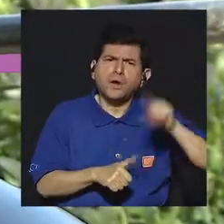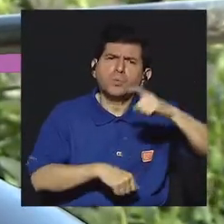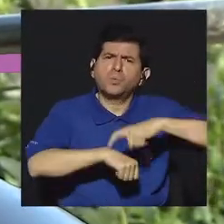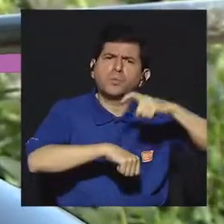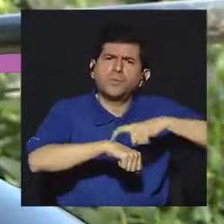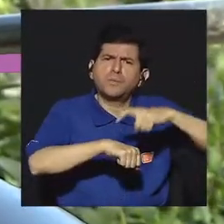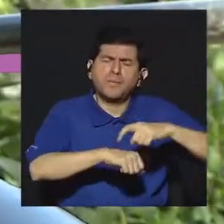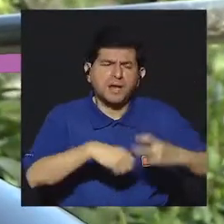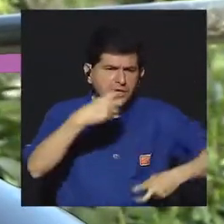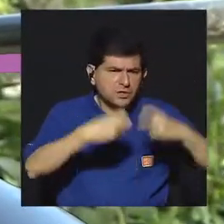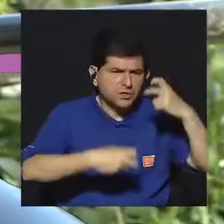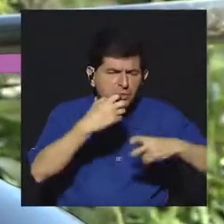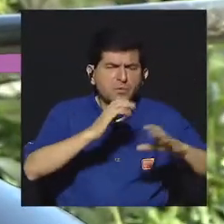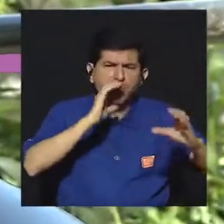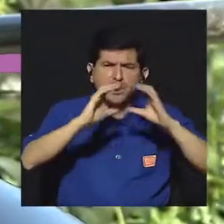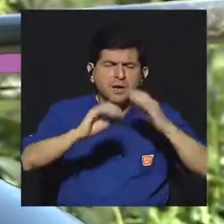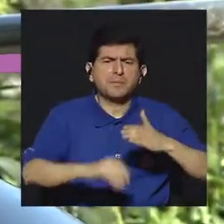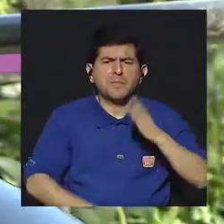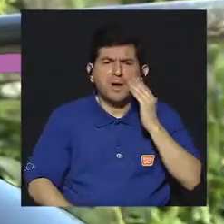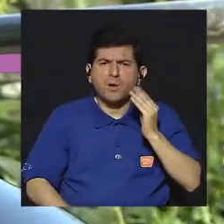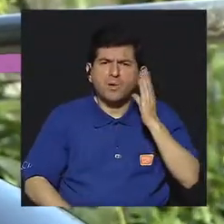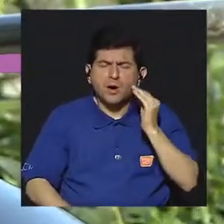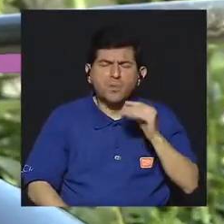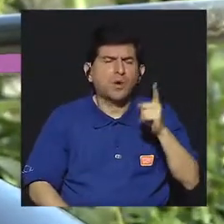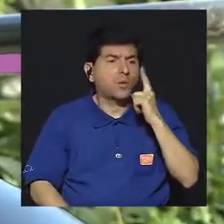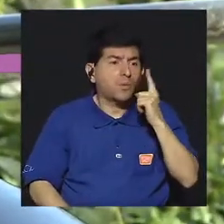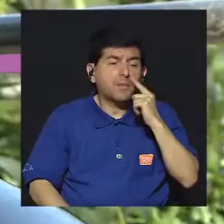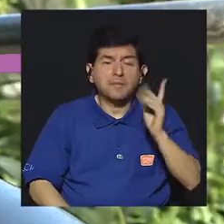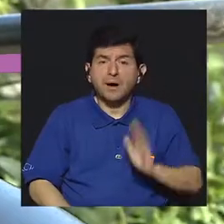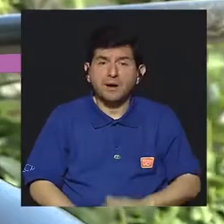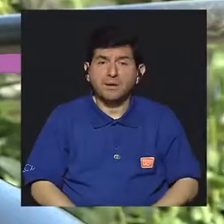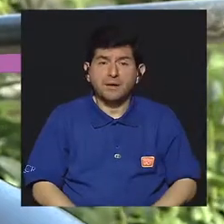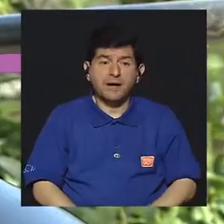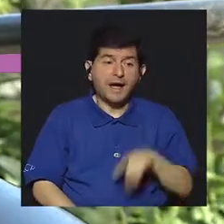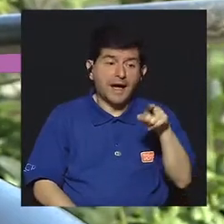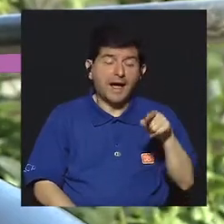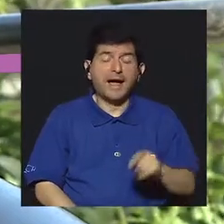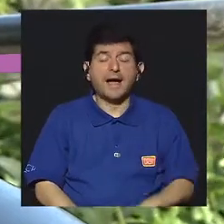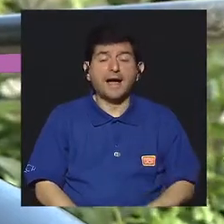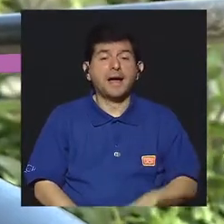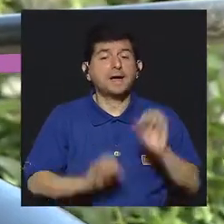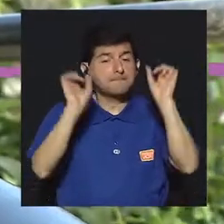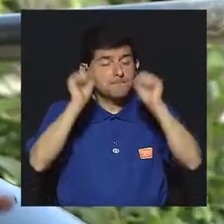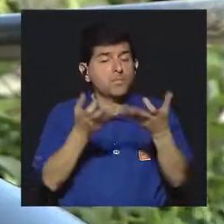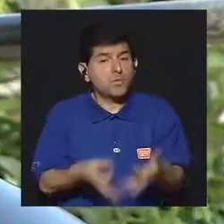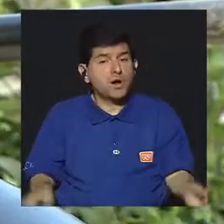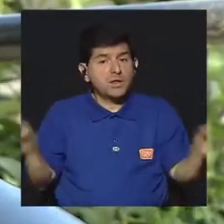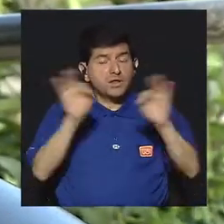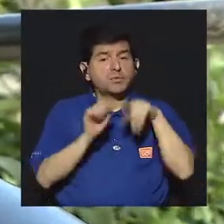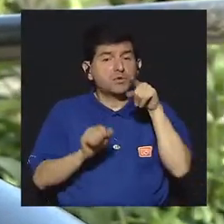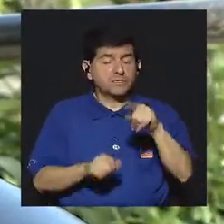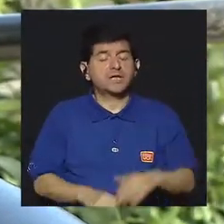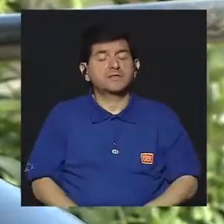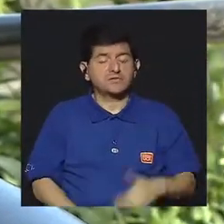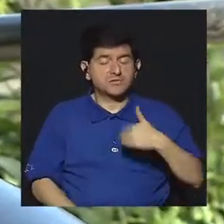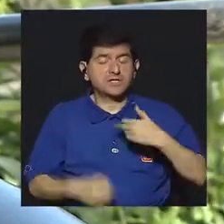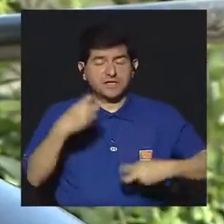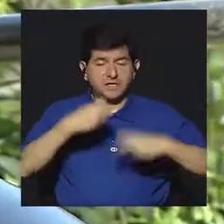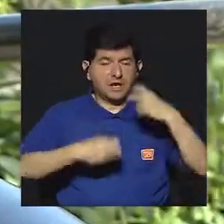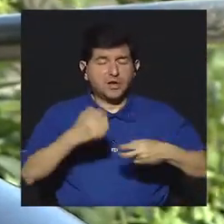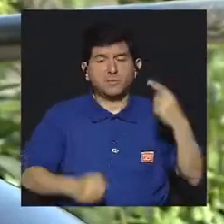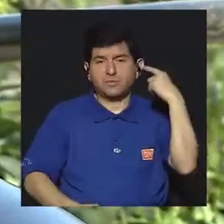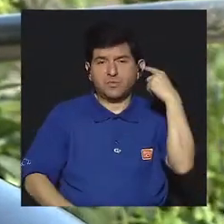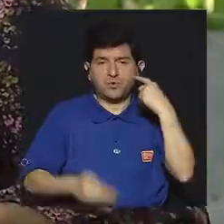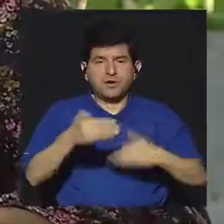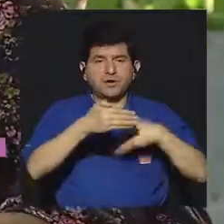en algún tiempo tenía problemas para comunicarme con mis abuelos, con mis papás. Entonces, bueno, hay un antecedente que pueda ser clave para que usted pueda padecer un problema auditivo